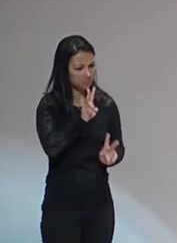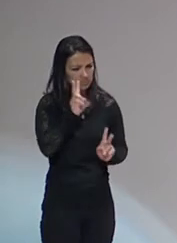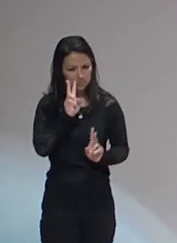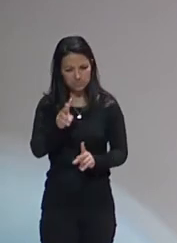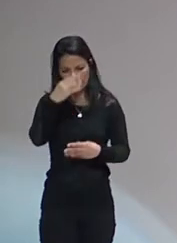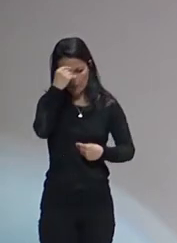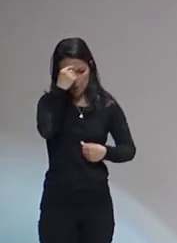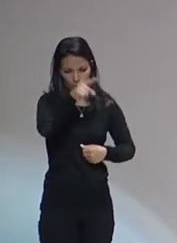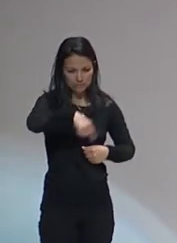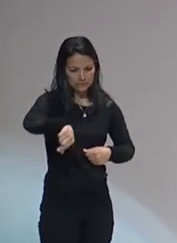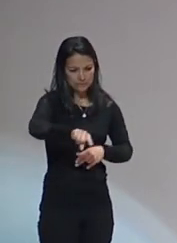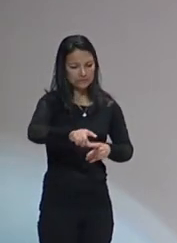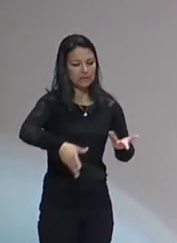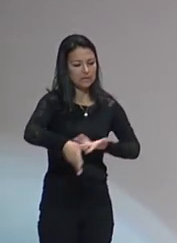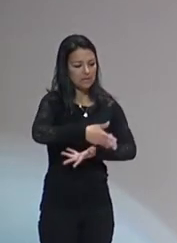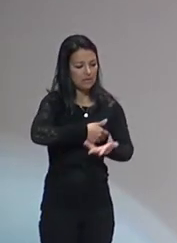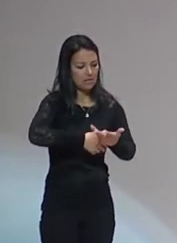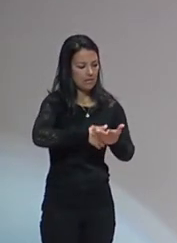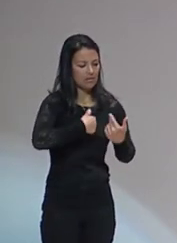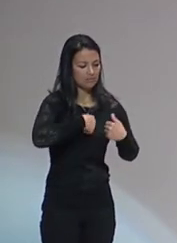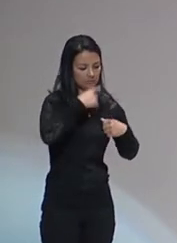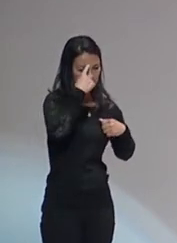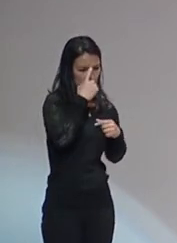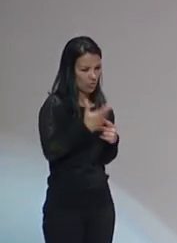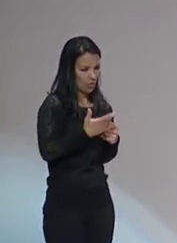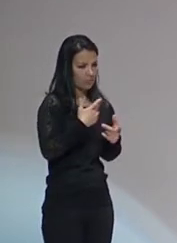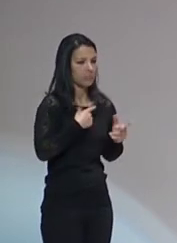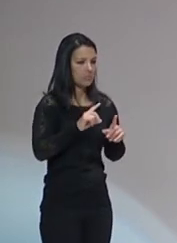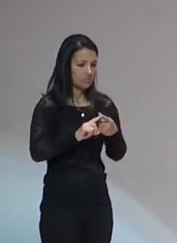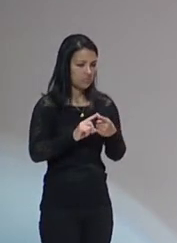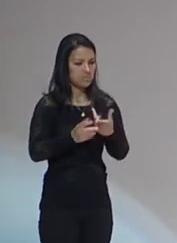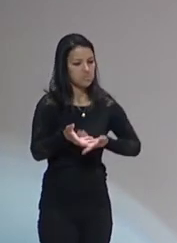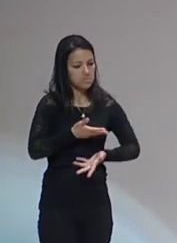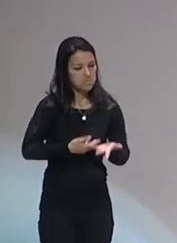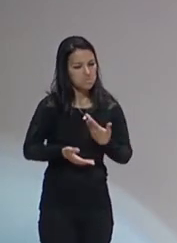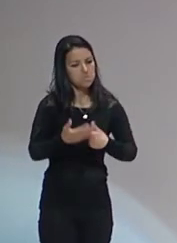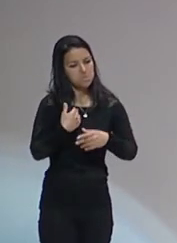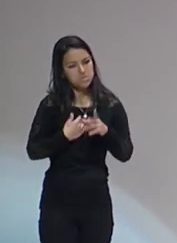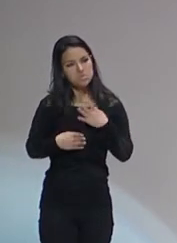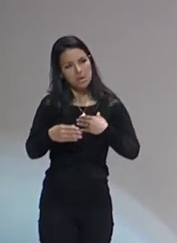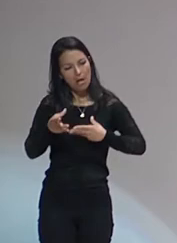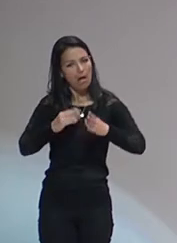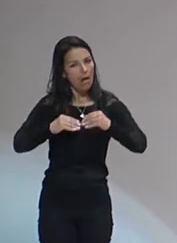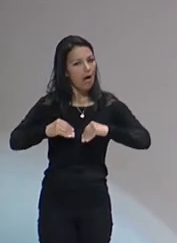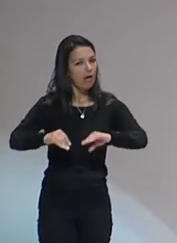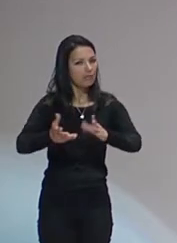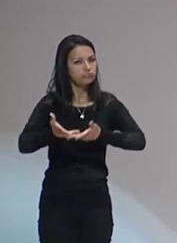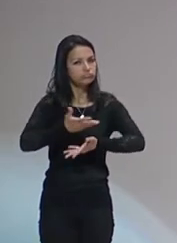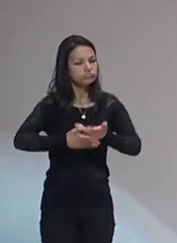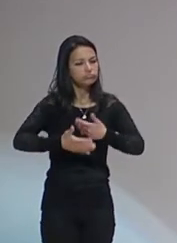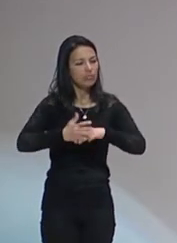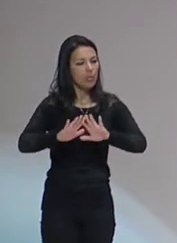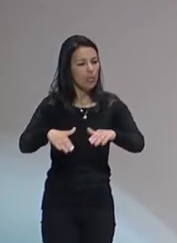que implica revisarlo y discutirlos, dialogarlos, y por lo tanto entrar